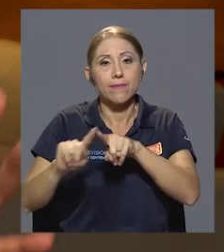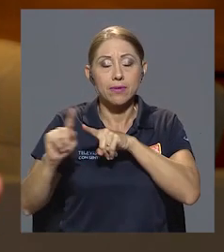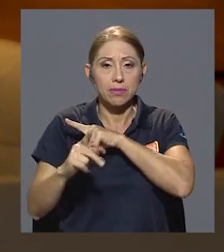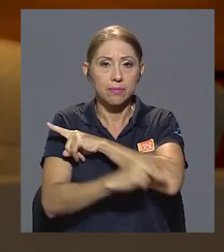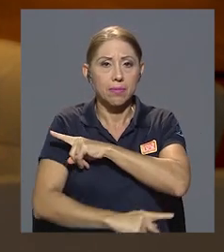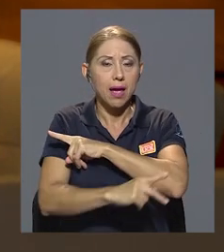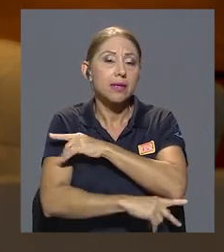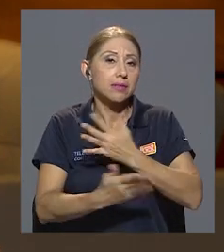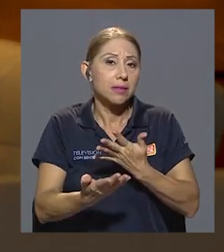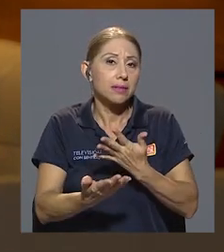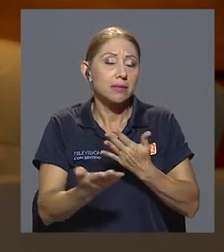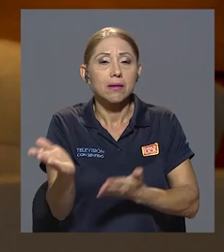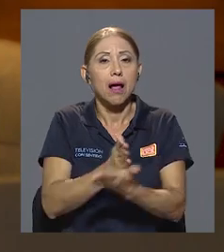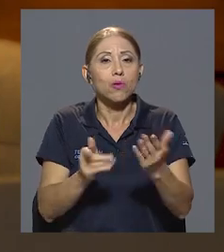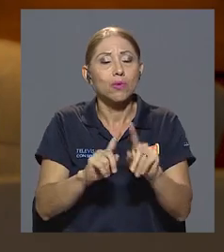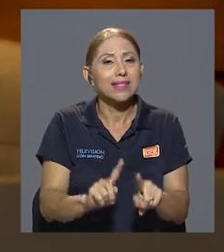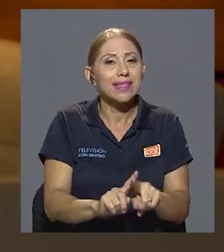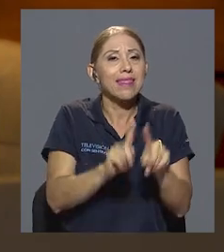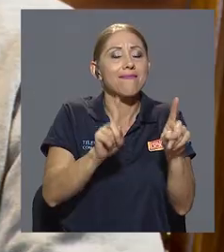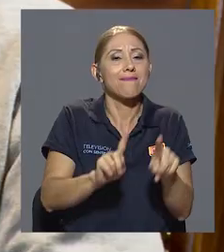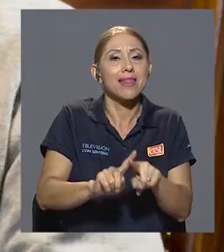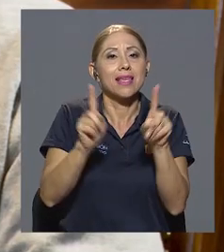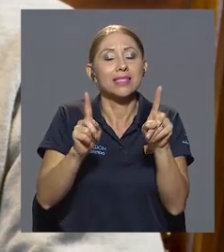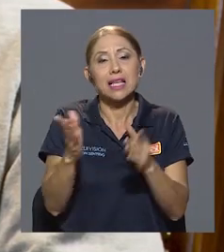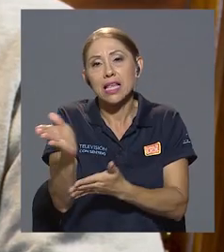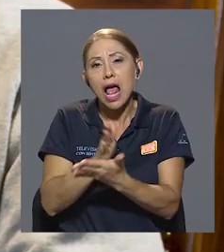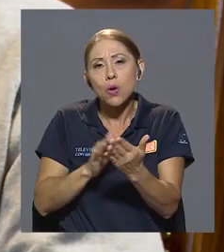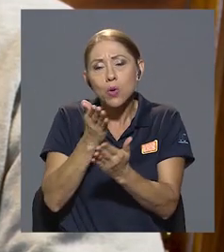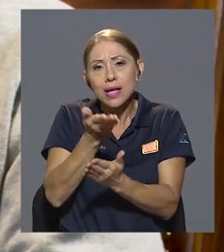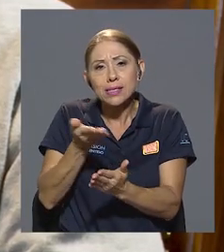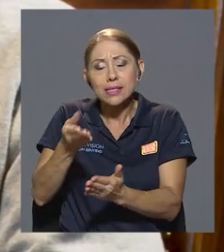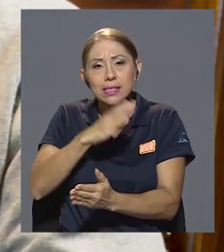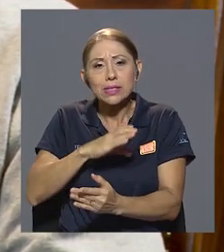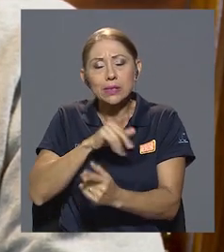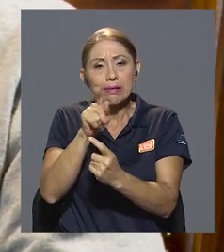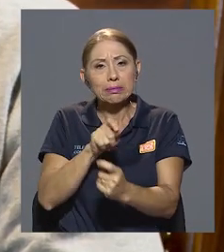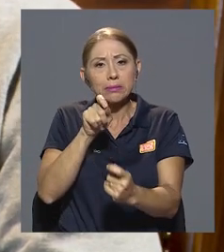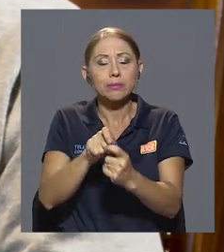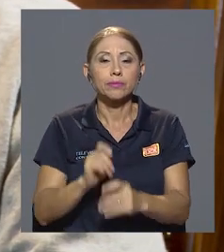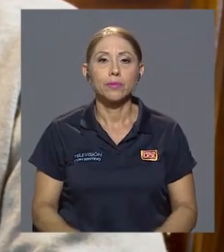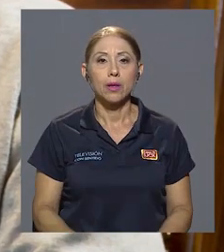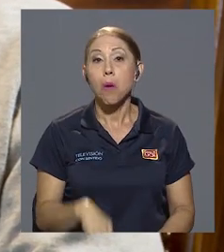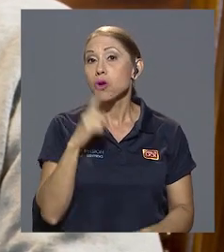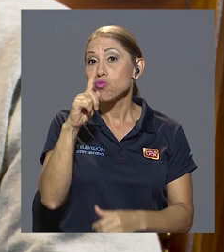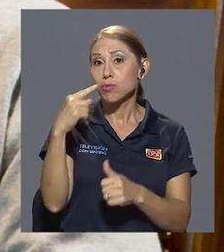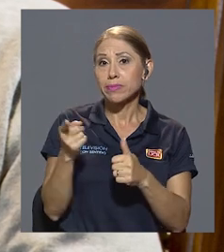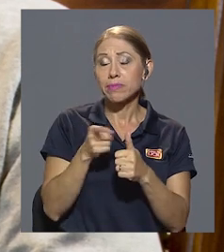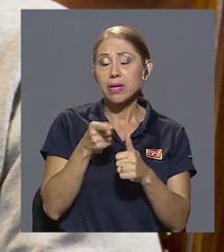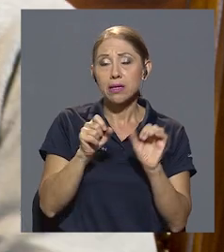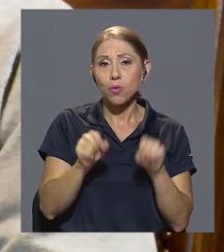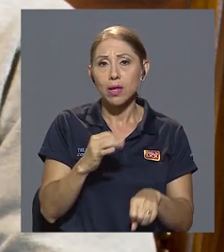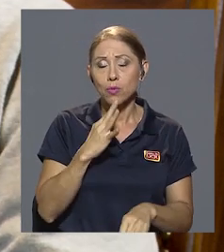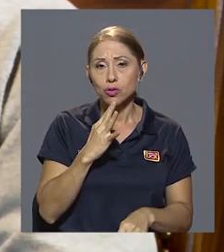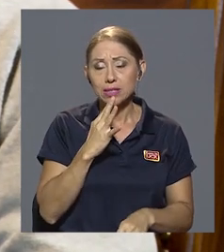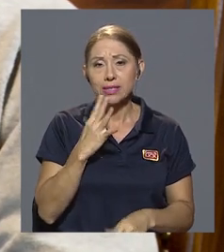diferentes países habrá algunas diferencias y algunas especificidades bueno una primera referencia que podríamos hacer